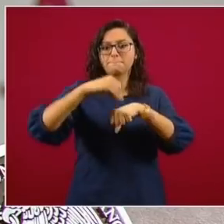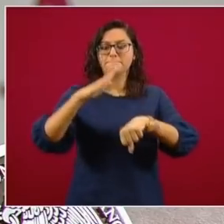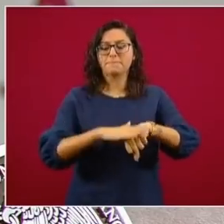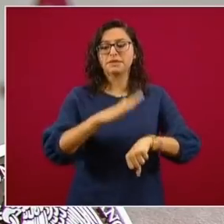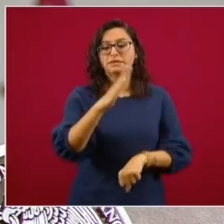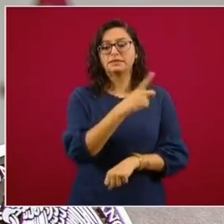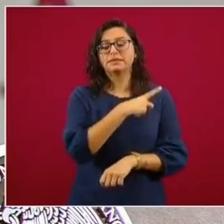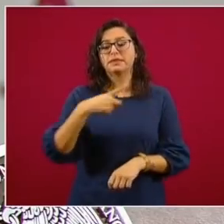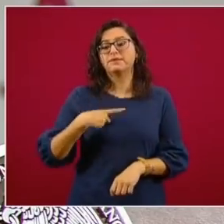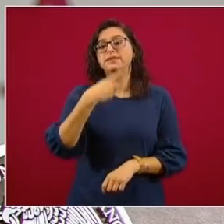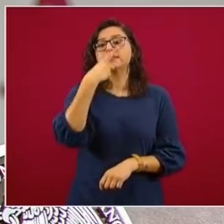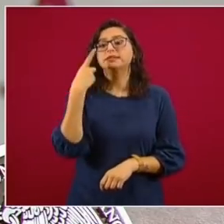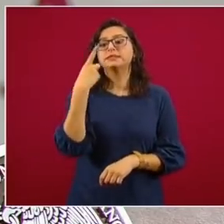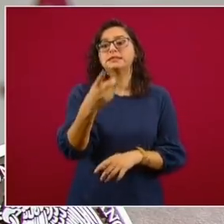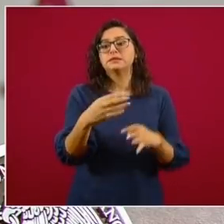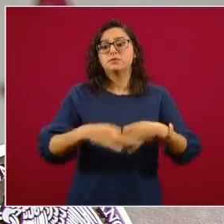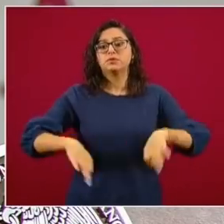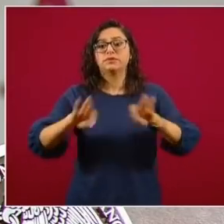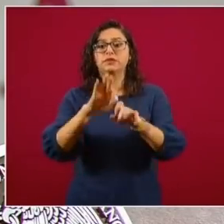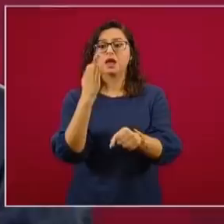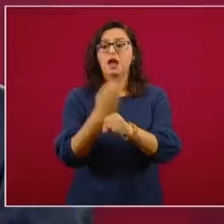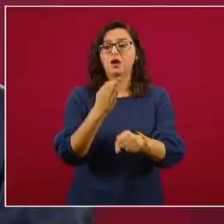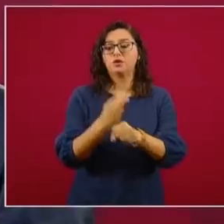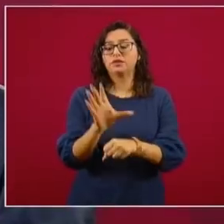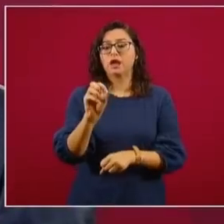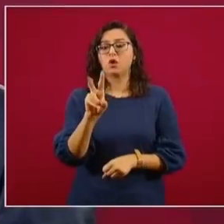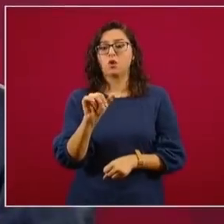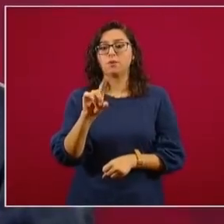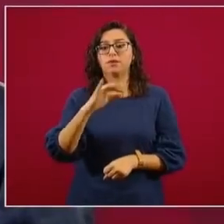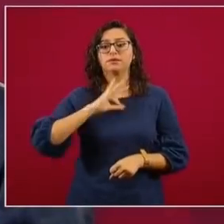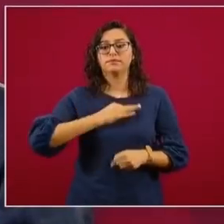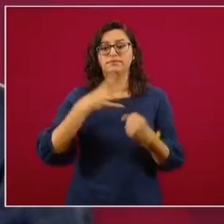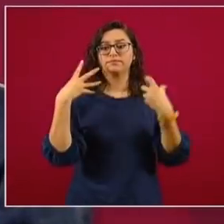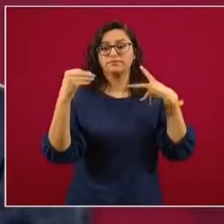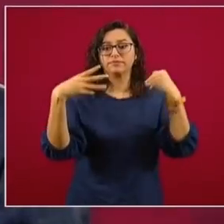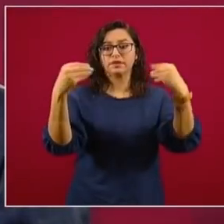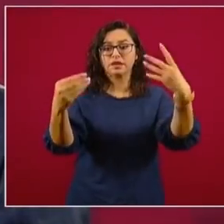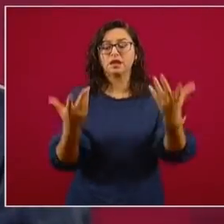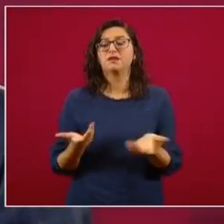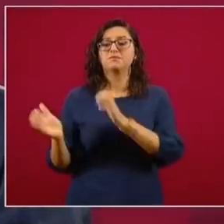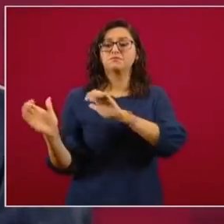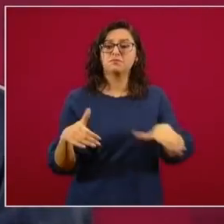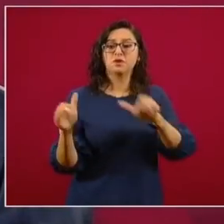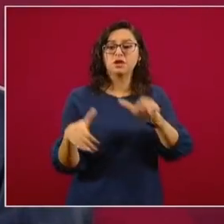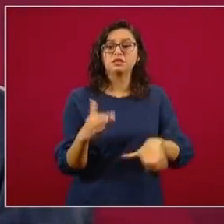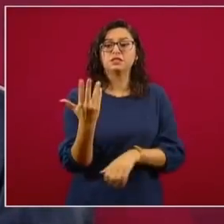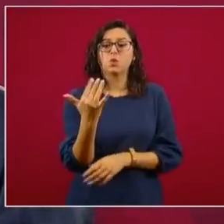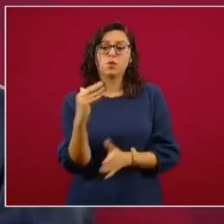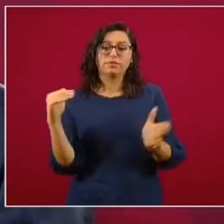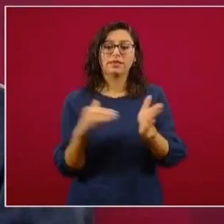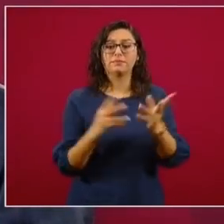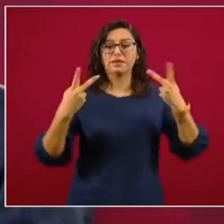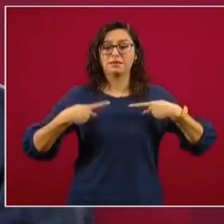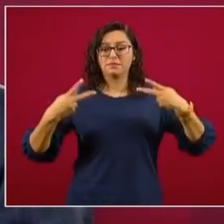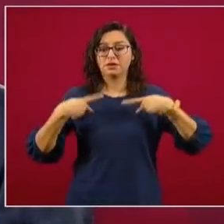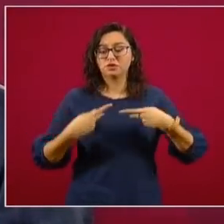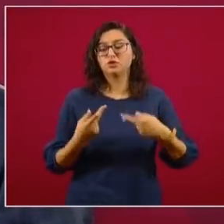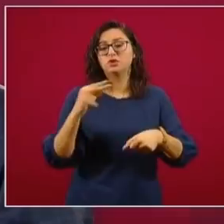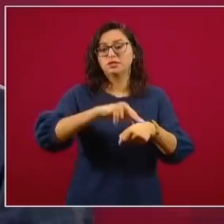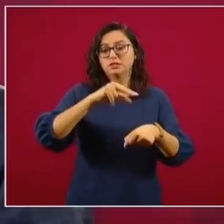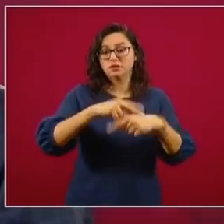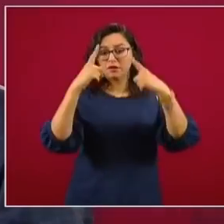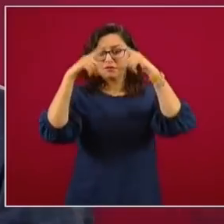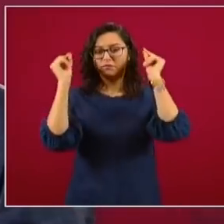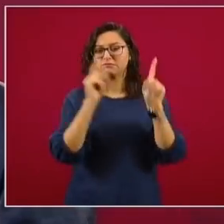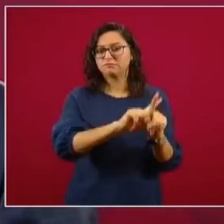que, por ejemplo, para enfrentar la contingencia del COVID se contrataron alrededor de 50,000 profesionales nuevos del